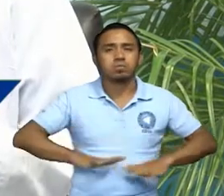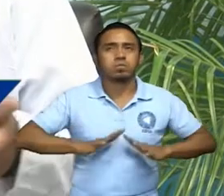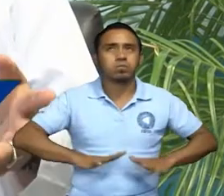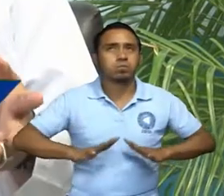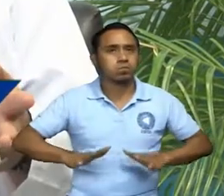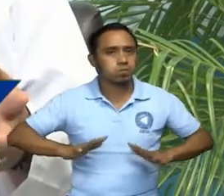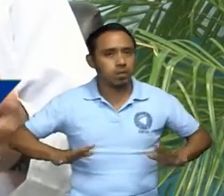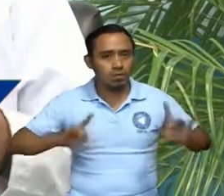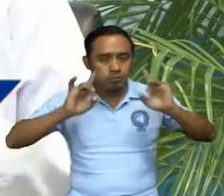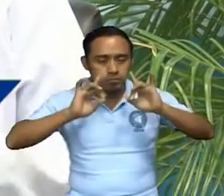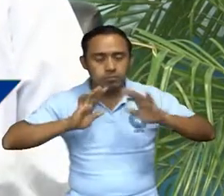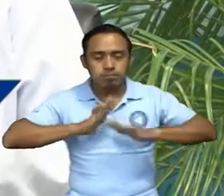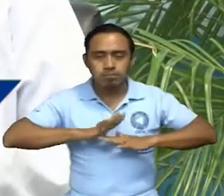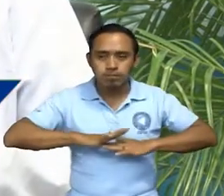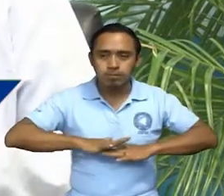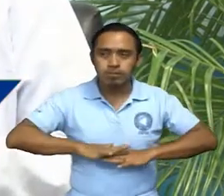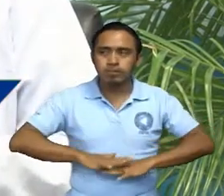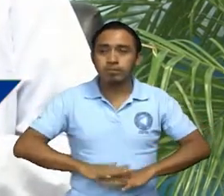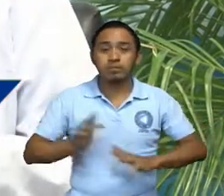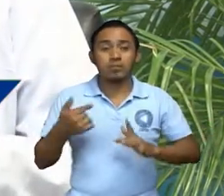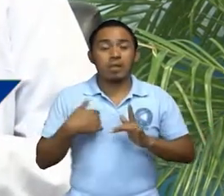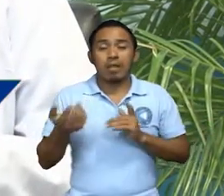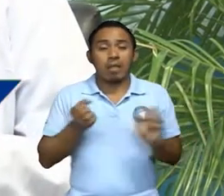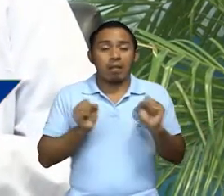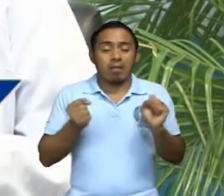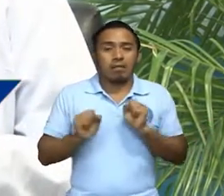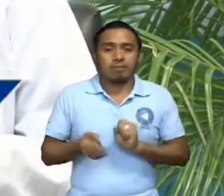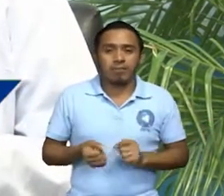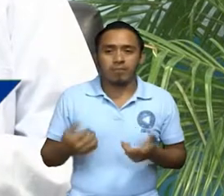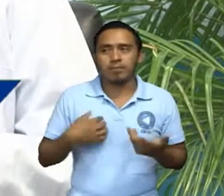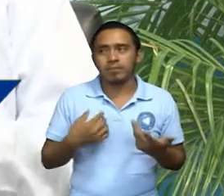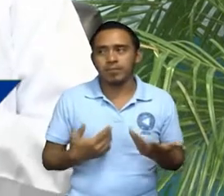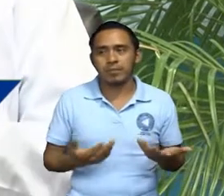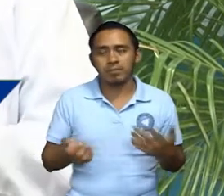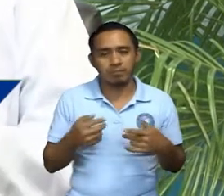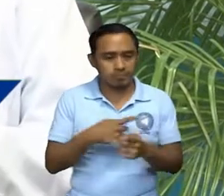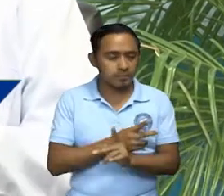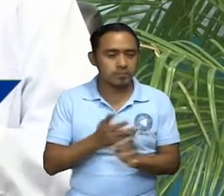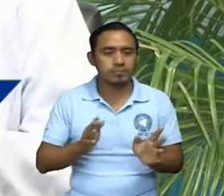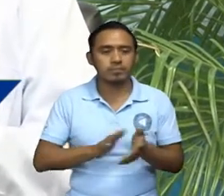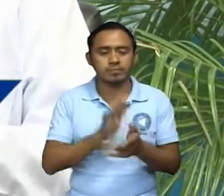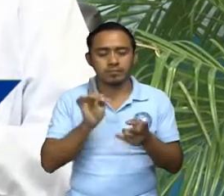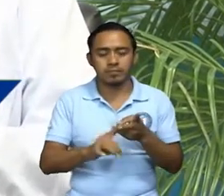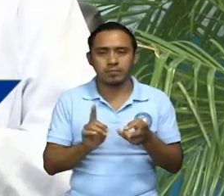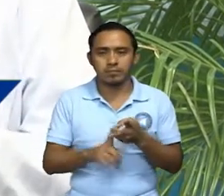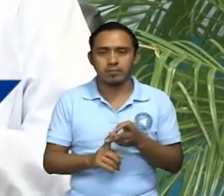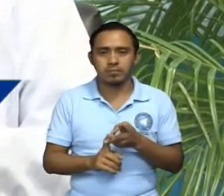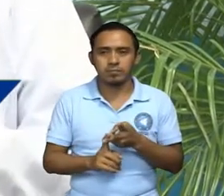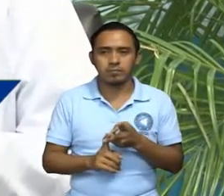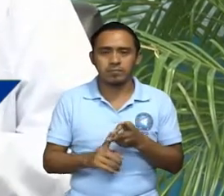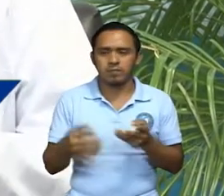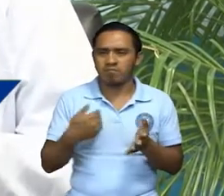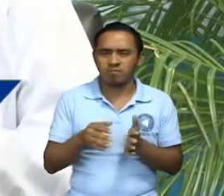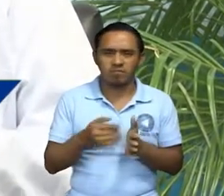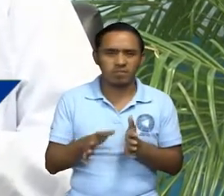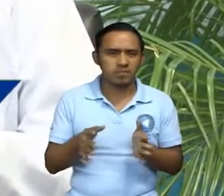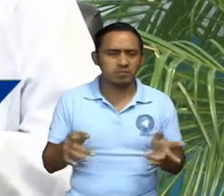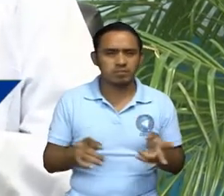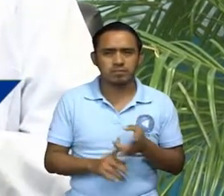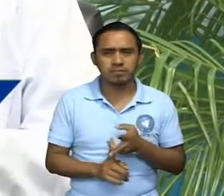es mantener la calma, porque si uno no mantiene la calma, el bebé tampoco lo va a hacer, ¿ya? Sí. Lo otro que hay que hacer es algo muy sencillo,